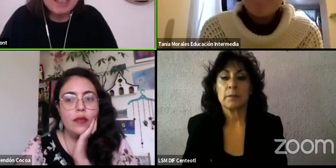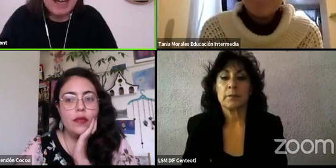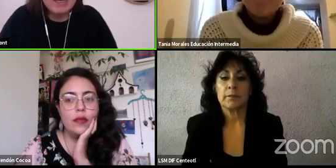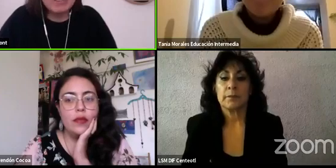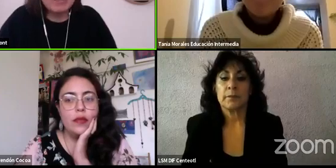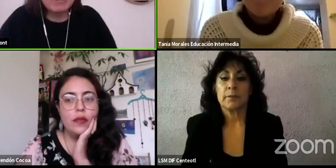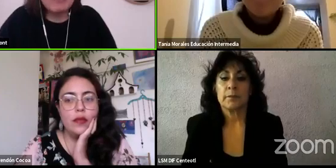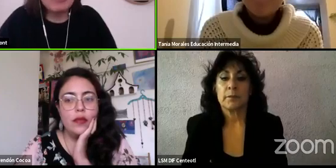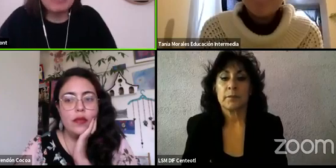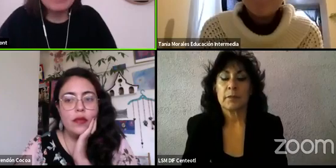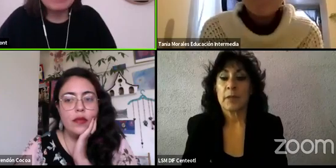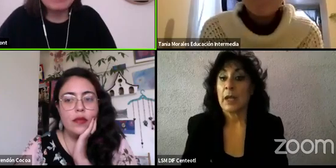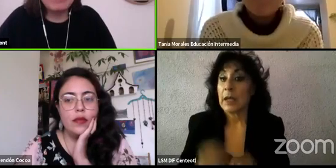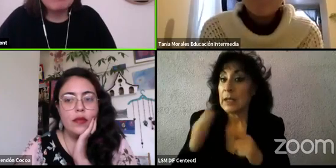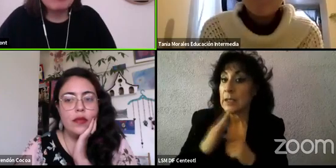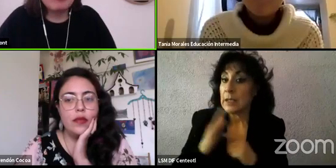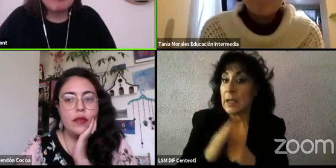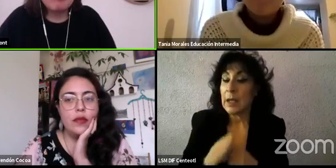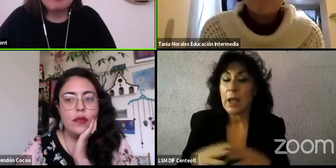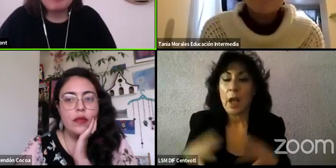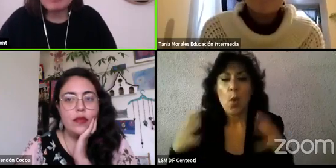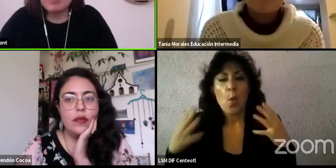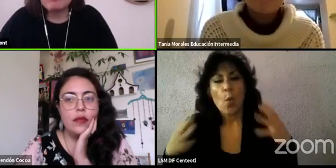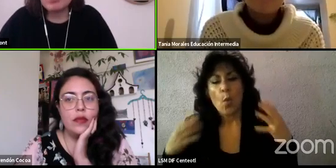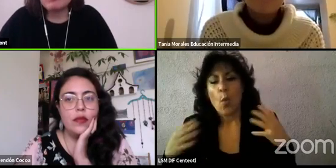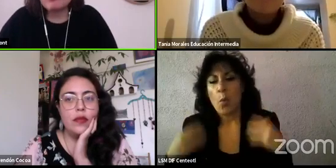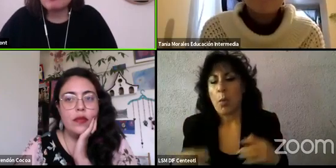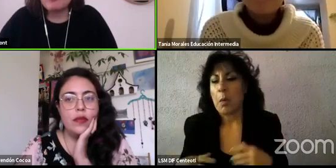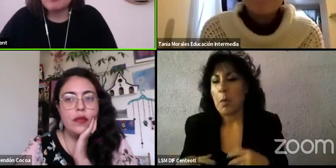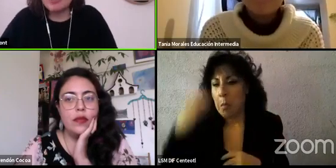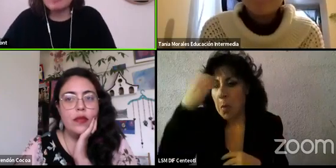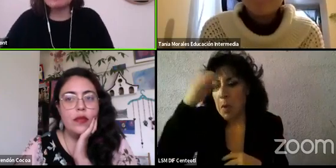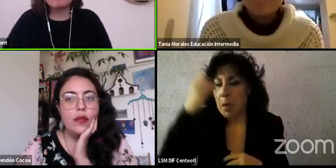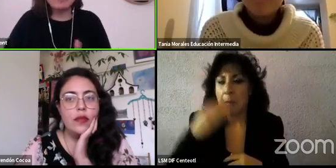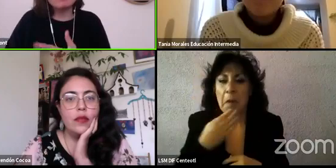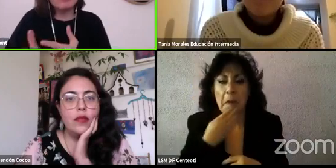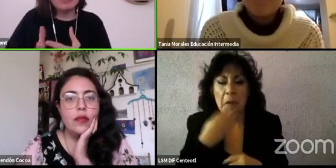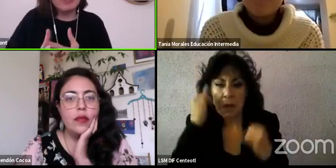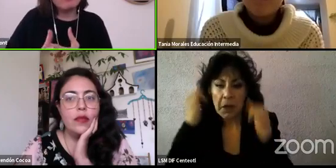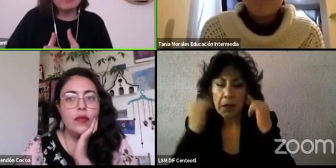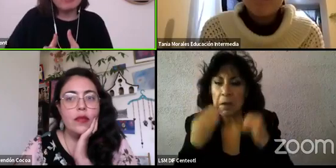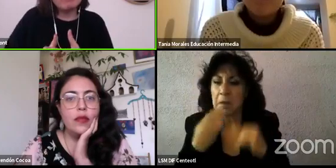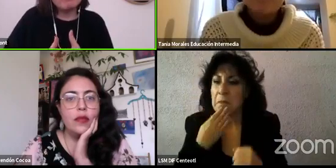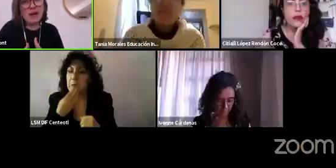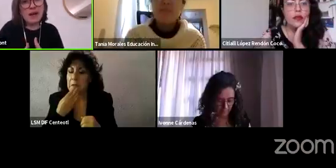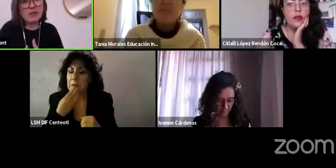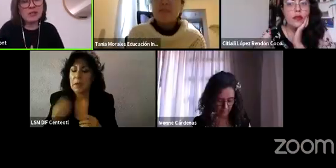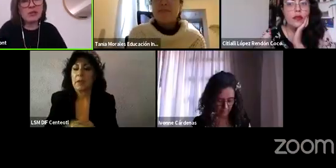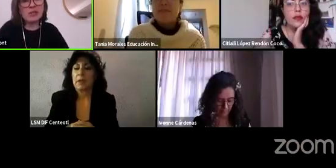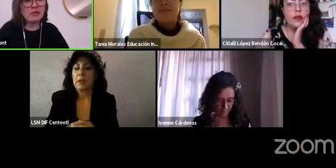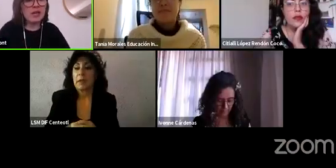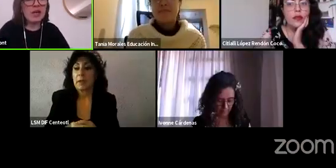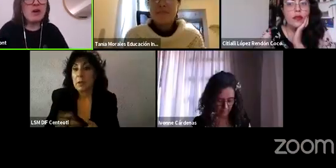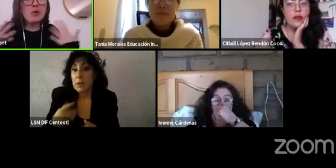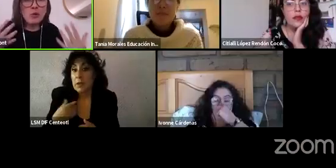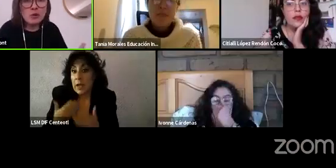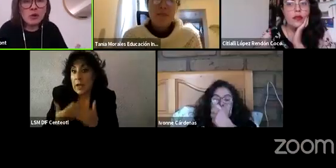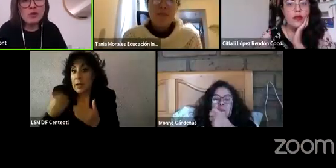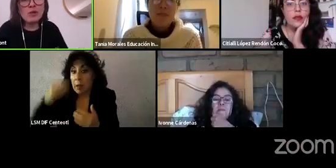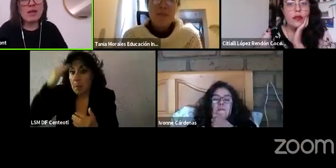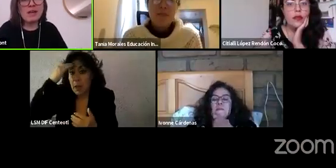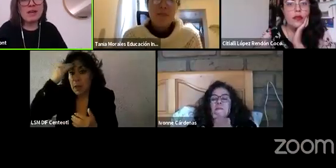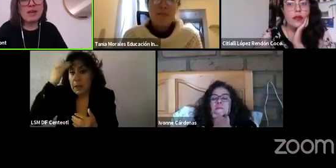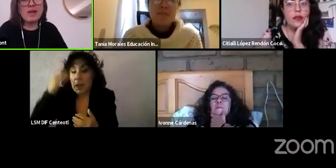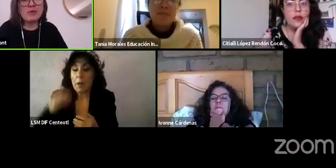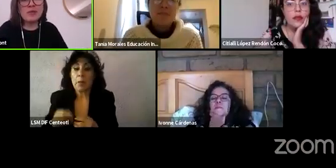más rica. La verdad es que teníamos como muy pensado que esto podría irse más por el lado pedagógico, y creo que